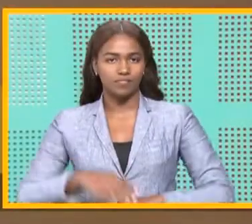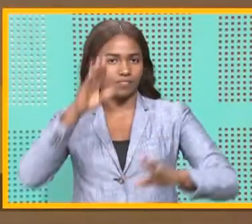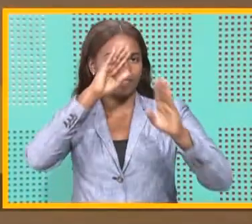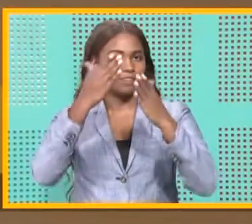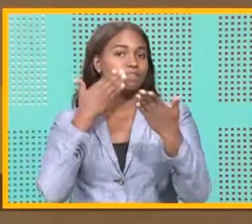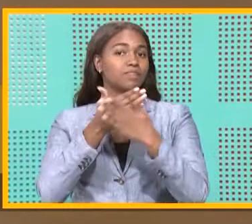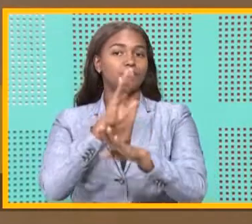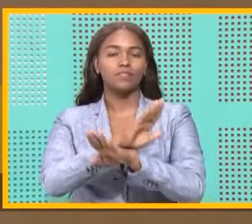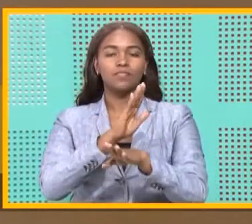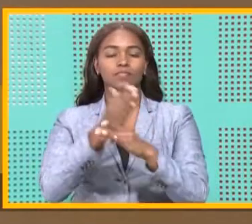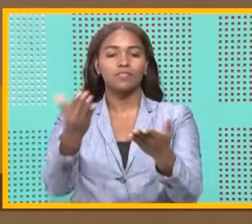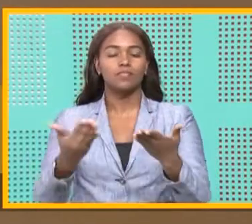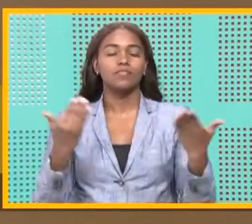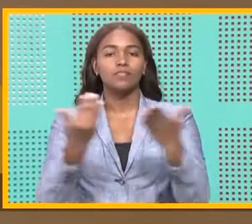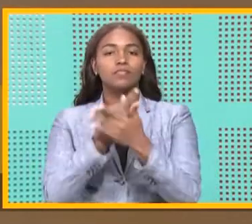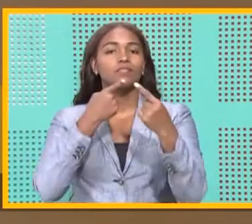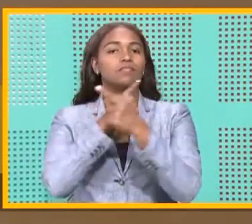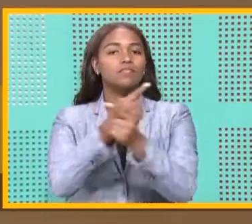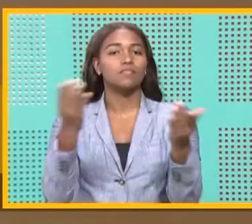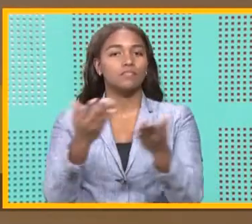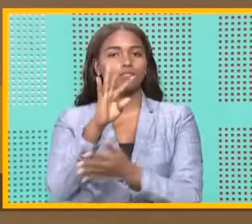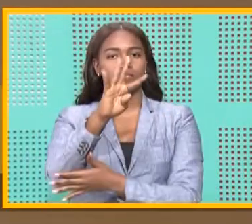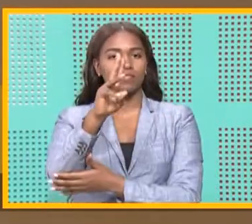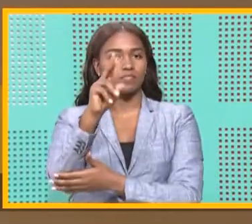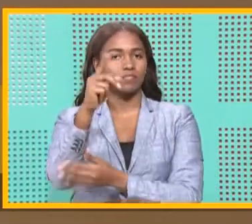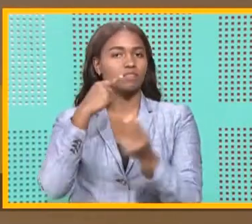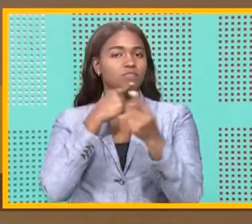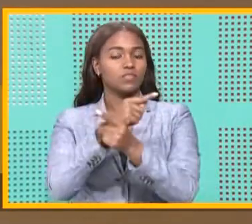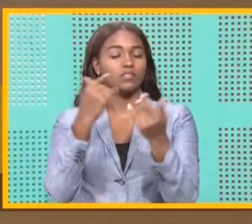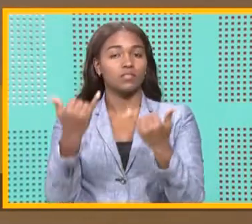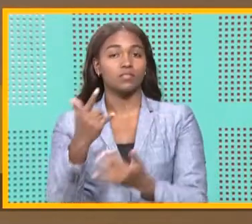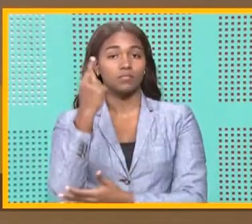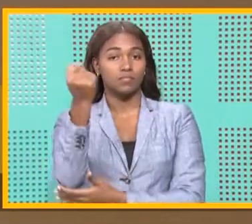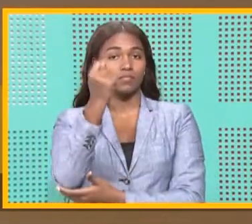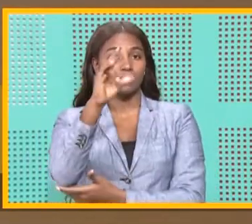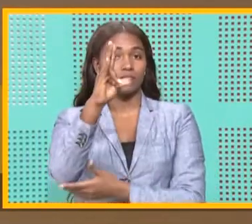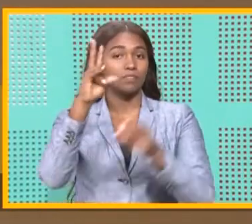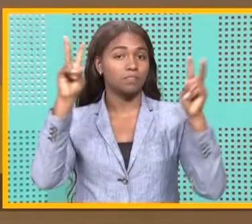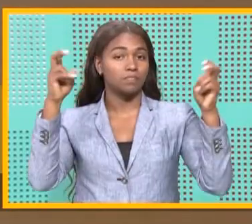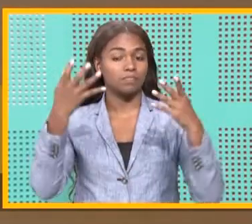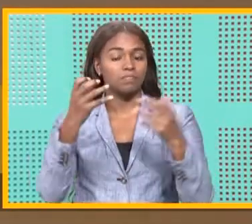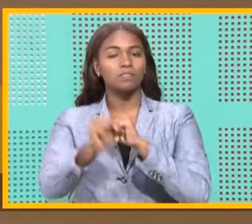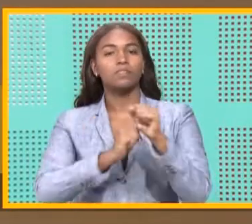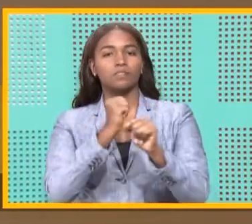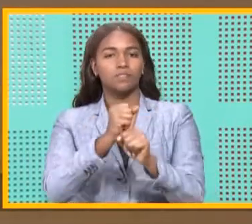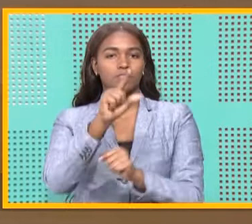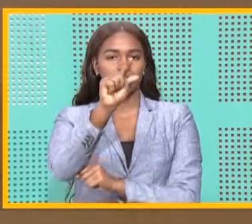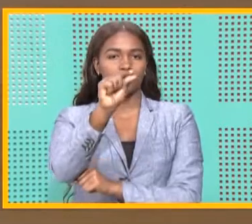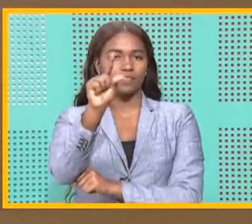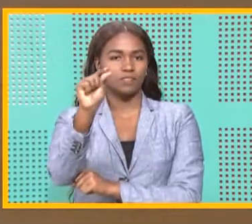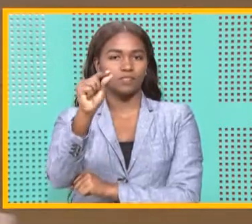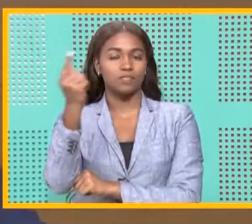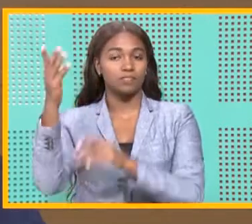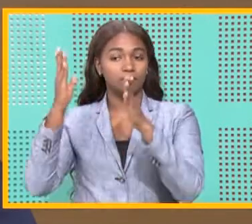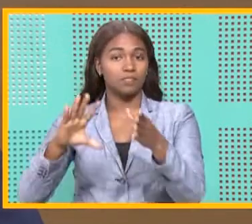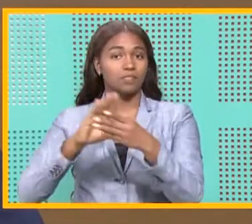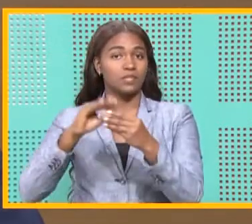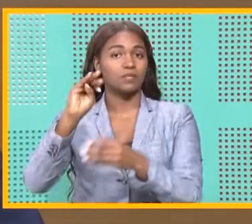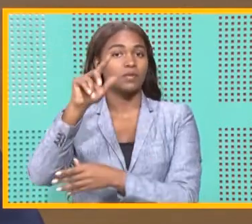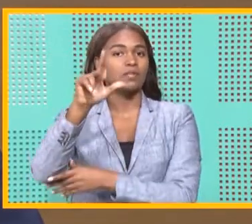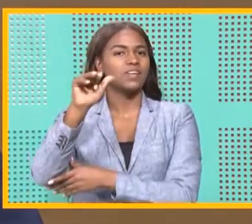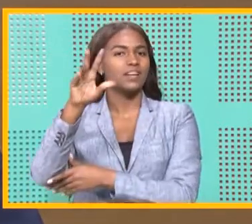Hola, buenas tardes. Bienvenidos a esta nueva emisión de 4RD Noticias en este martes 7 de enero de este año 2020. Soy Manuel